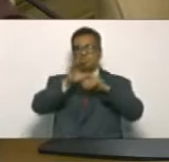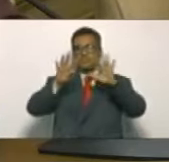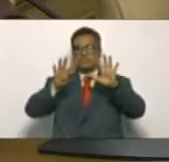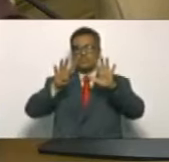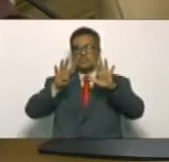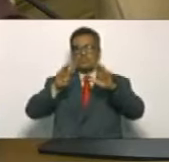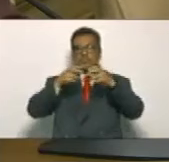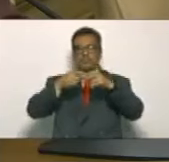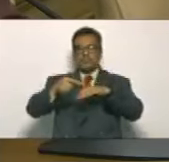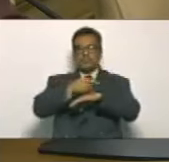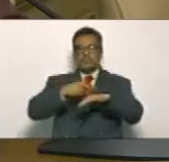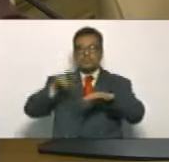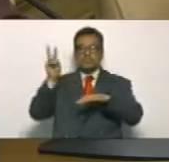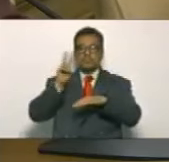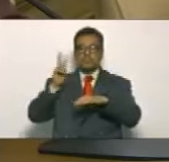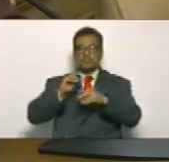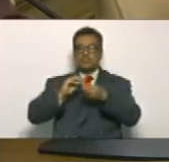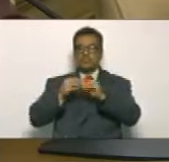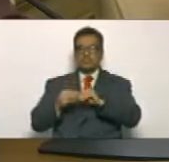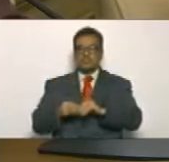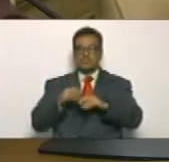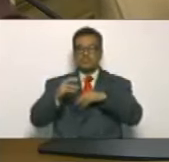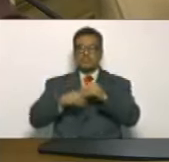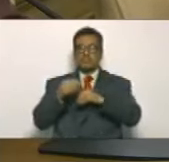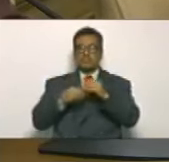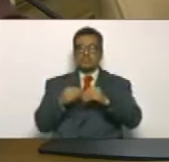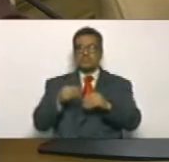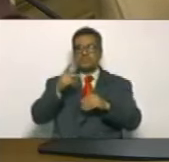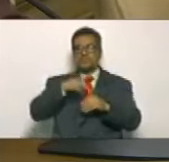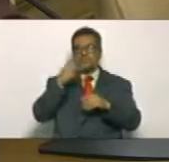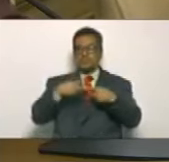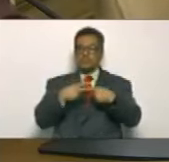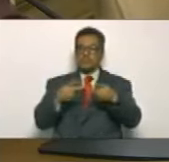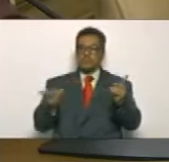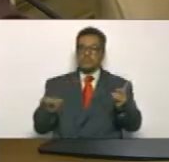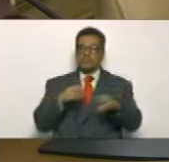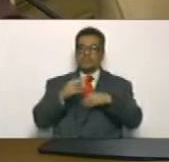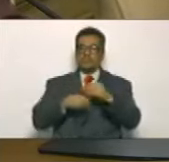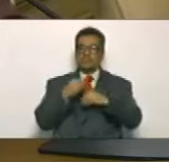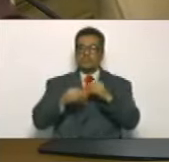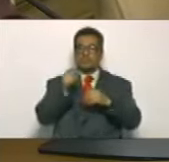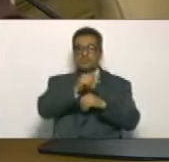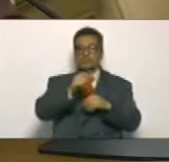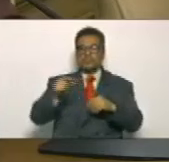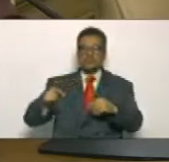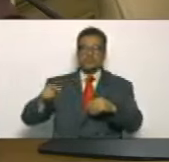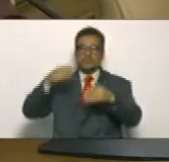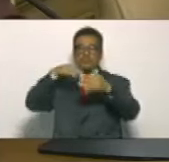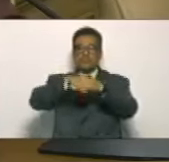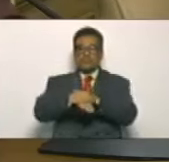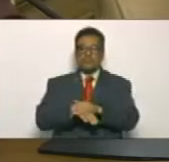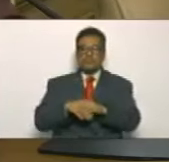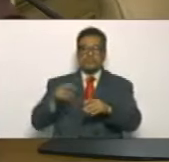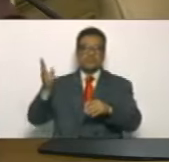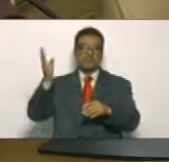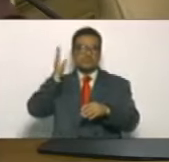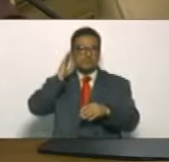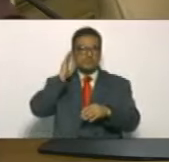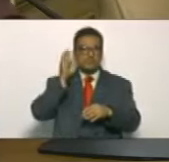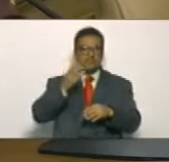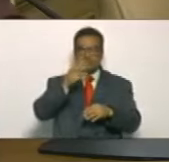59. El Estado venezolano diseñará e implementará políticas públicas dirigidas a la plena inclusión de las personas